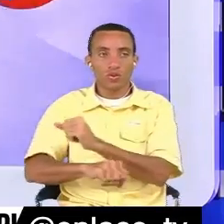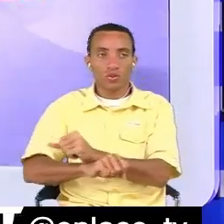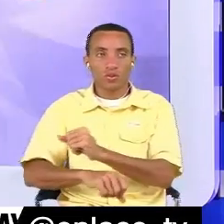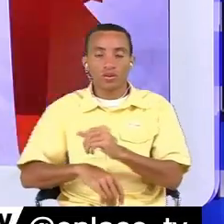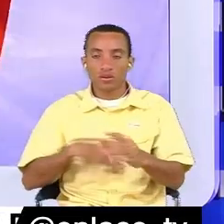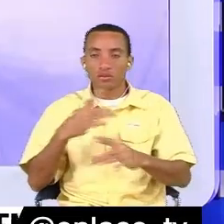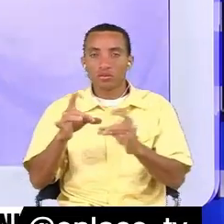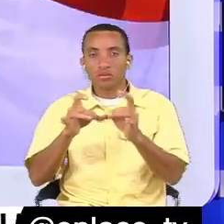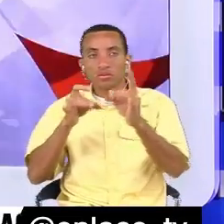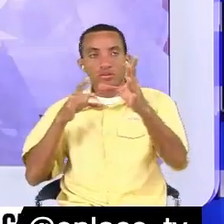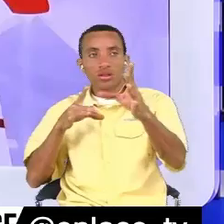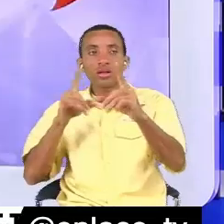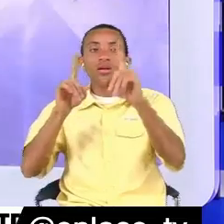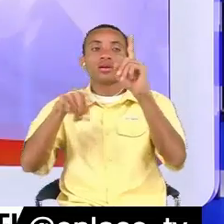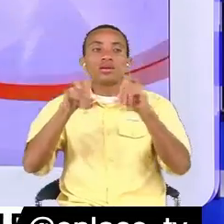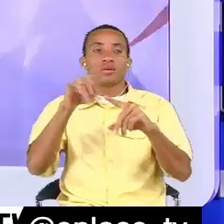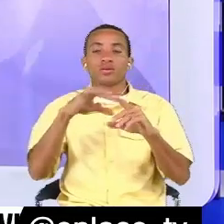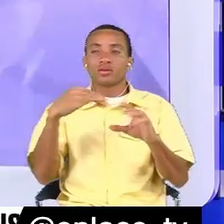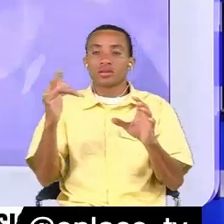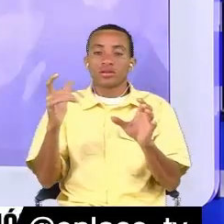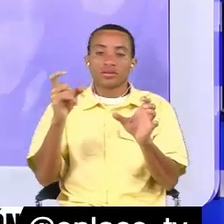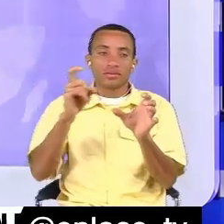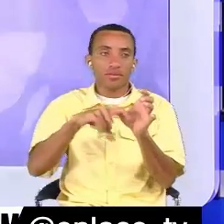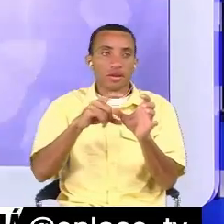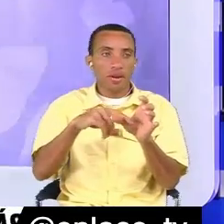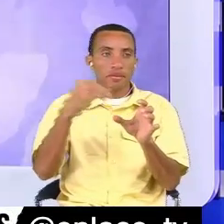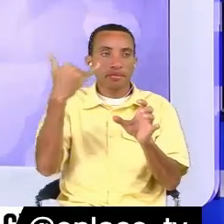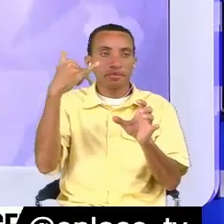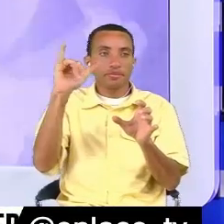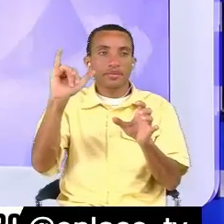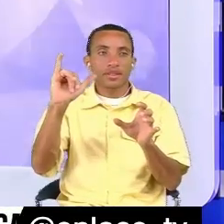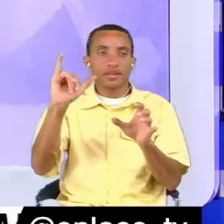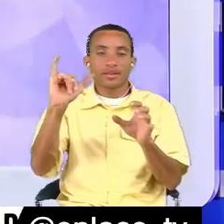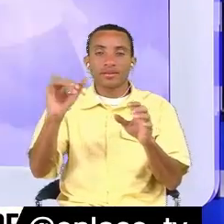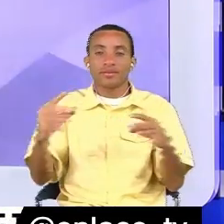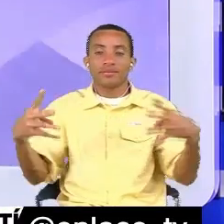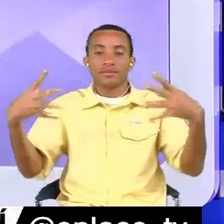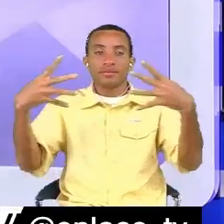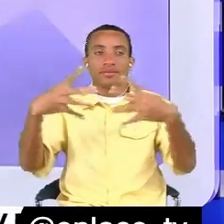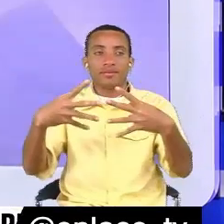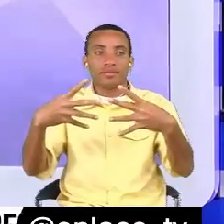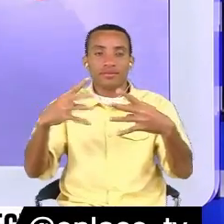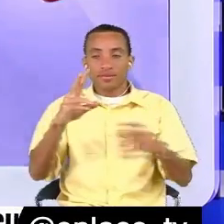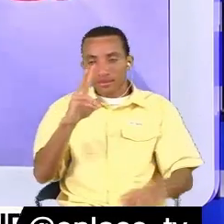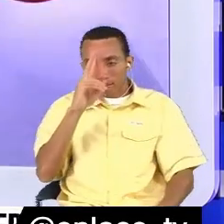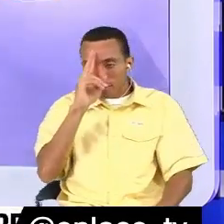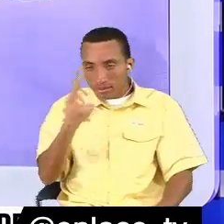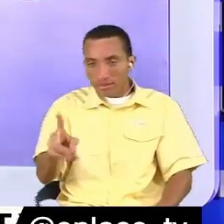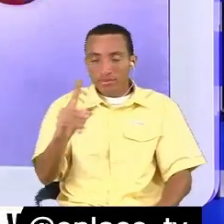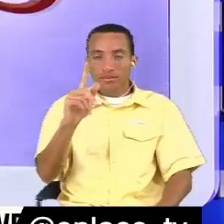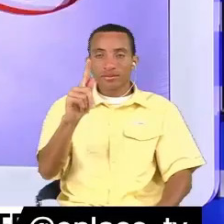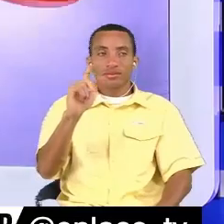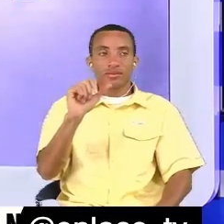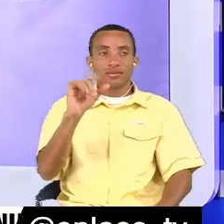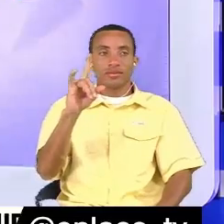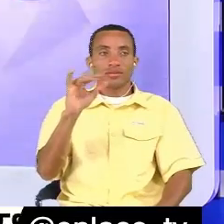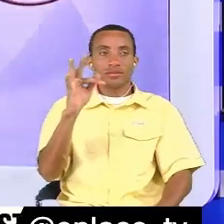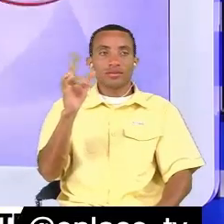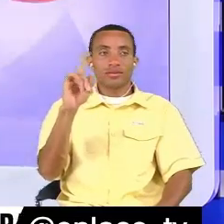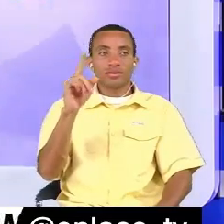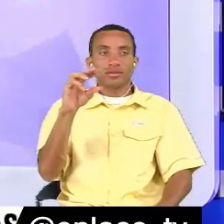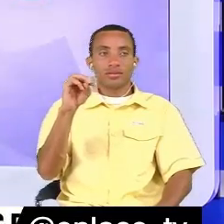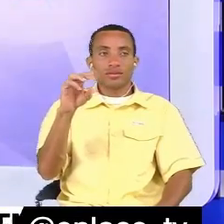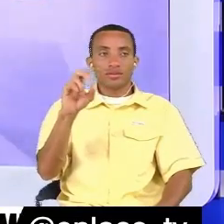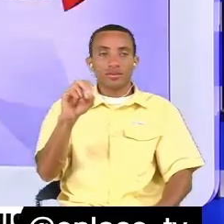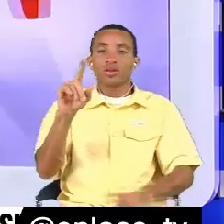y hay algunos equipos que ya están clasificados en el torneo descentralizado, que es en homenaje a Faustino Santiago. Hay algunos equipos que todavía les